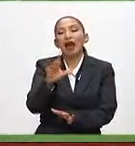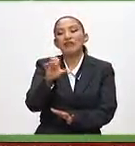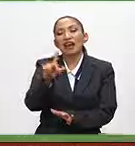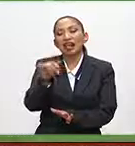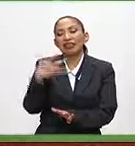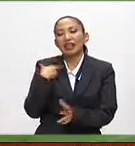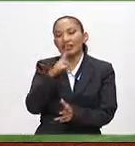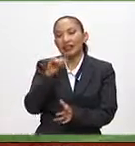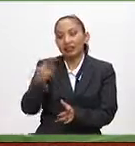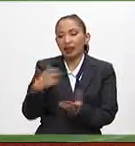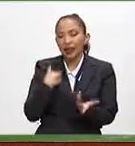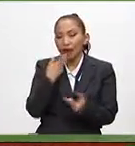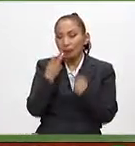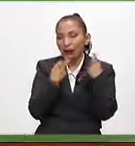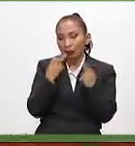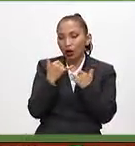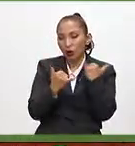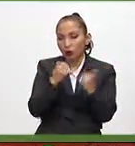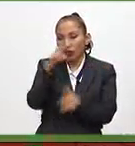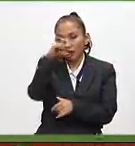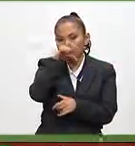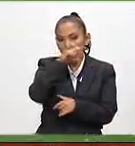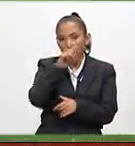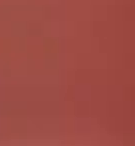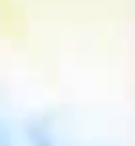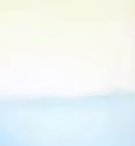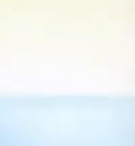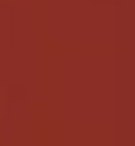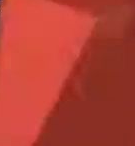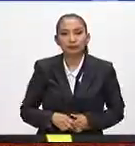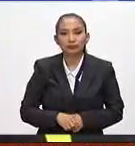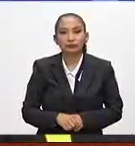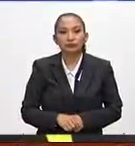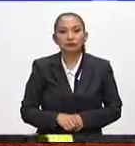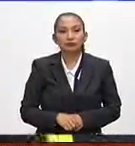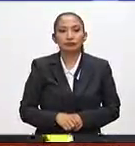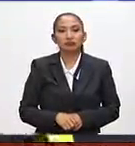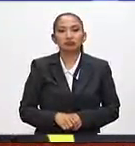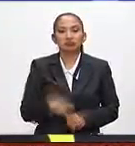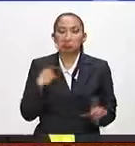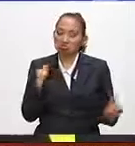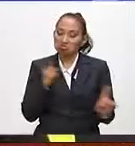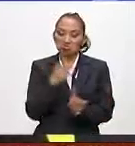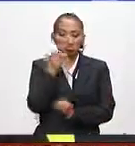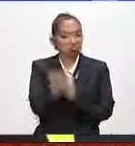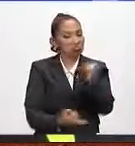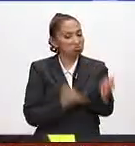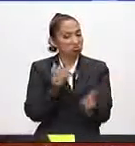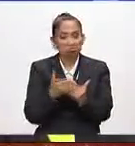aquí tenemos las palabras del jugador del América, Osvaldo. Nos propusimos este torneo